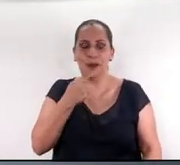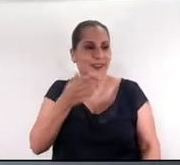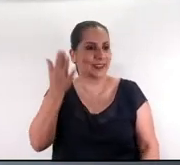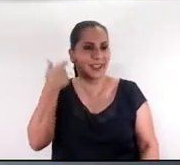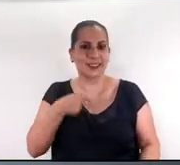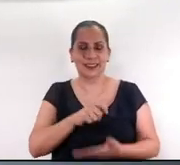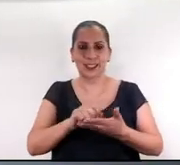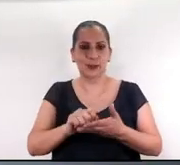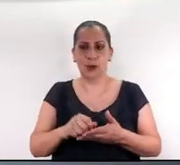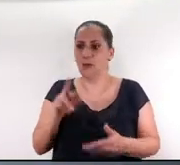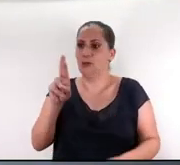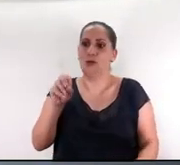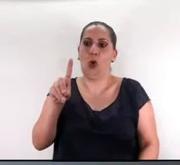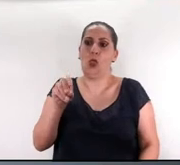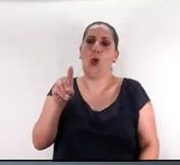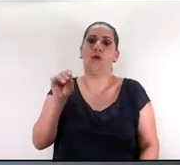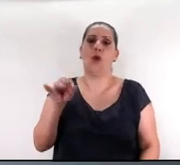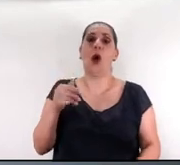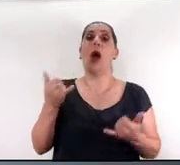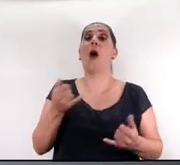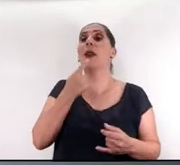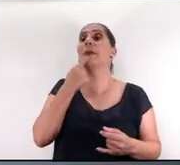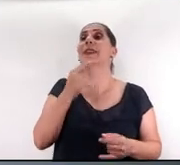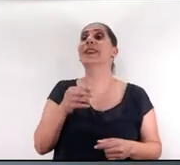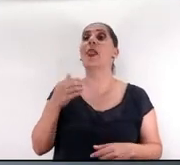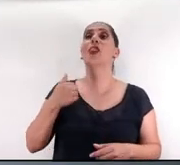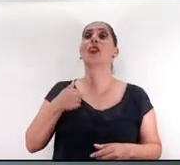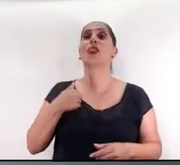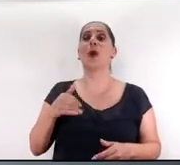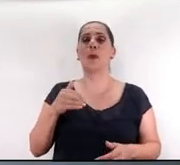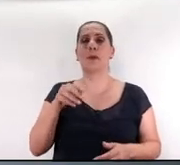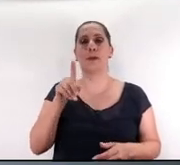Rodolfo, siempre Rodolfo, le han dicho y Rodolfo. Y ahora en la calle me dicen don Pisa.